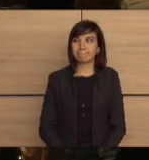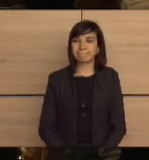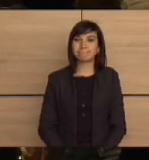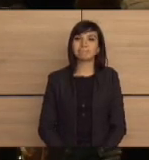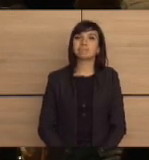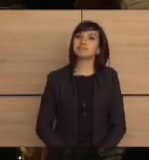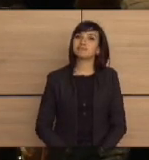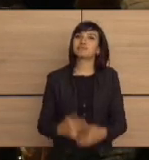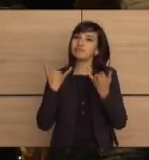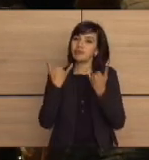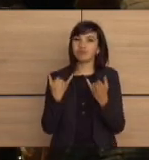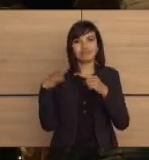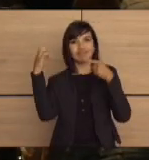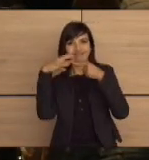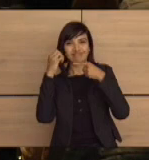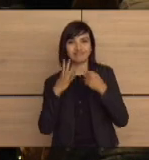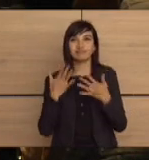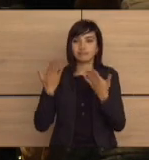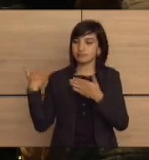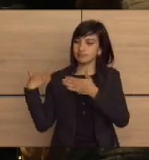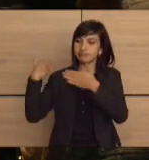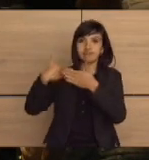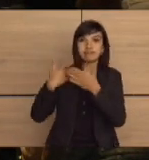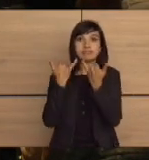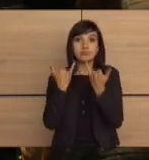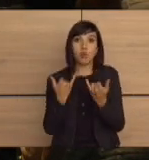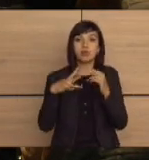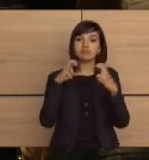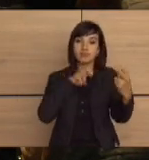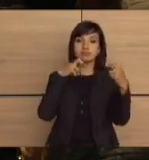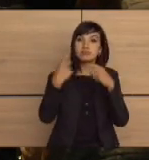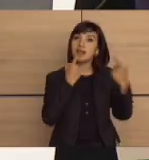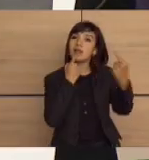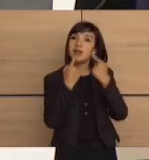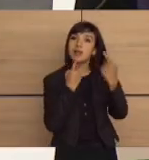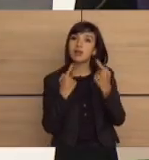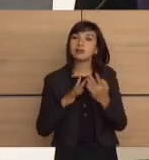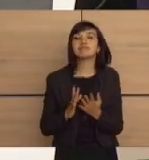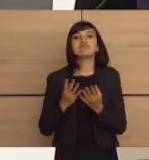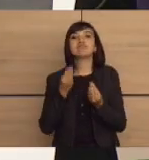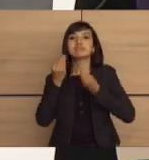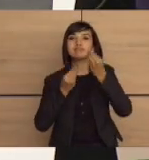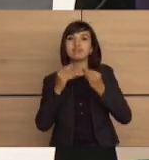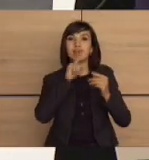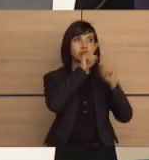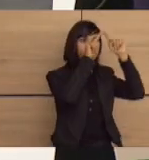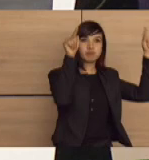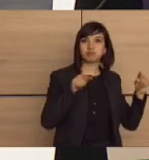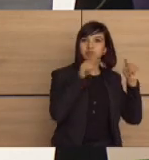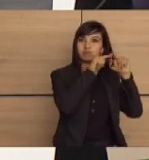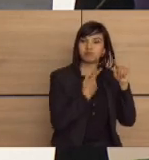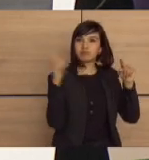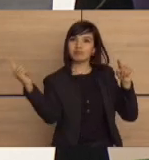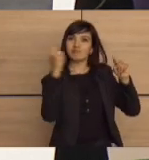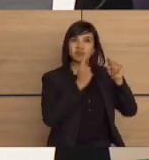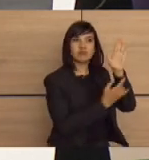Pues a lo largo de este primer conversatorio también vamos a contar con la elaboración de una infografía en vivo que